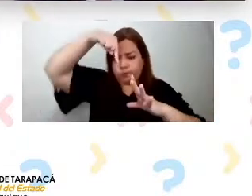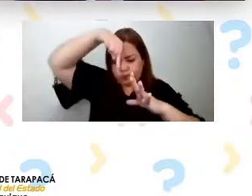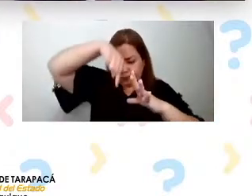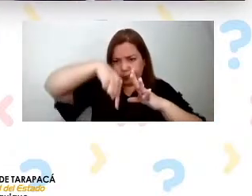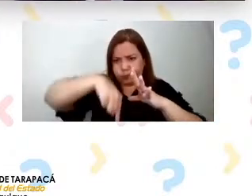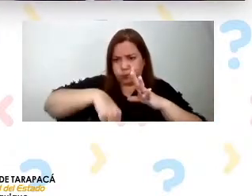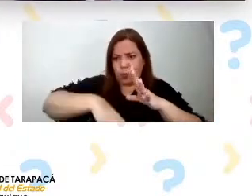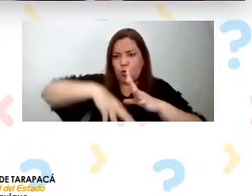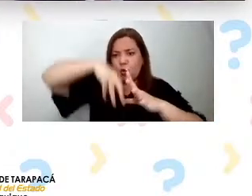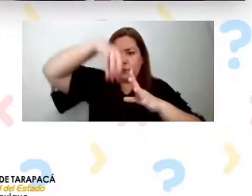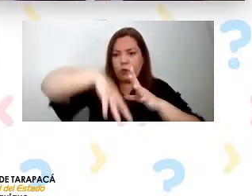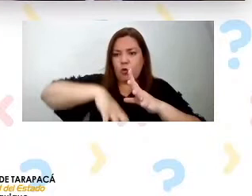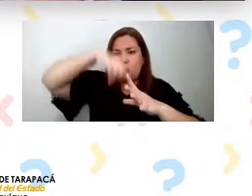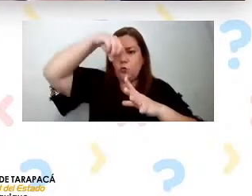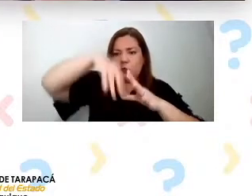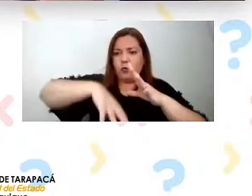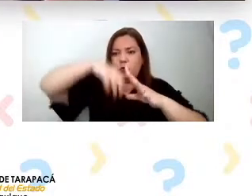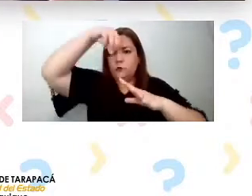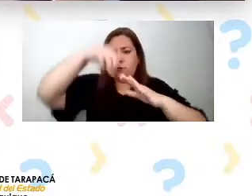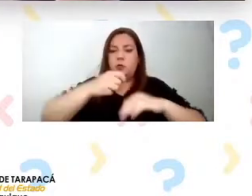toda su actividad agrícola.